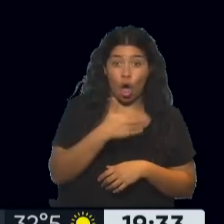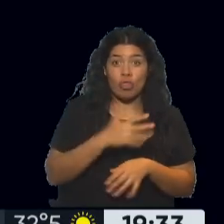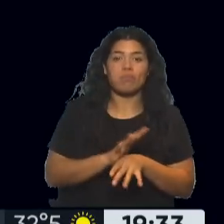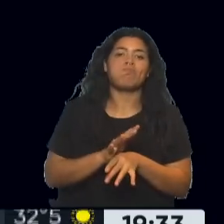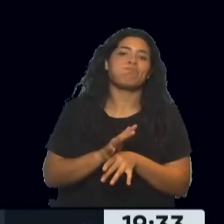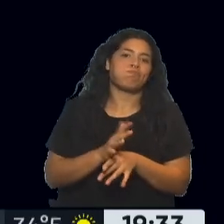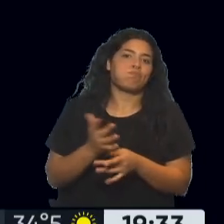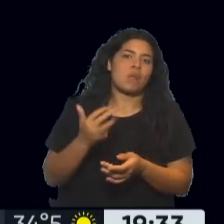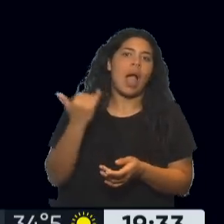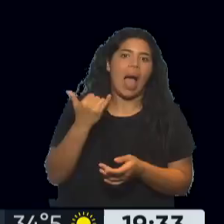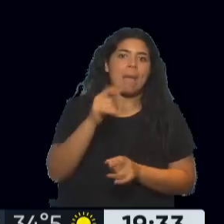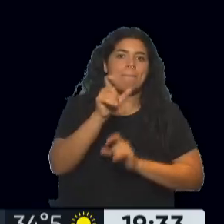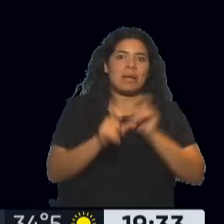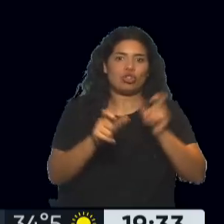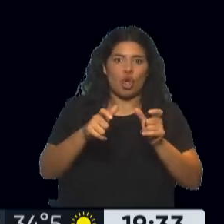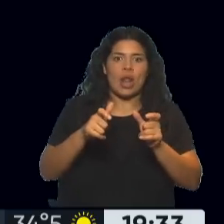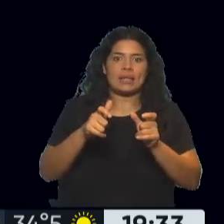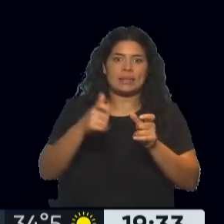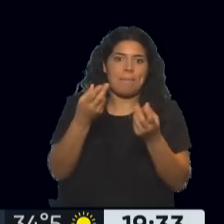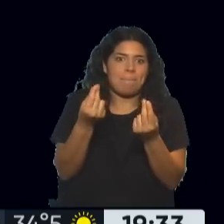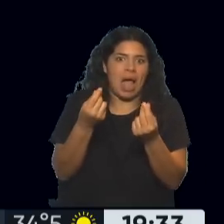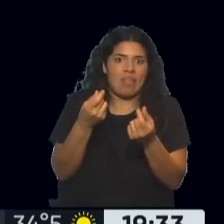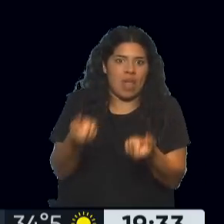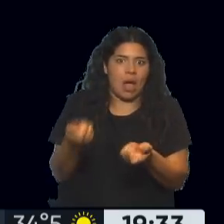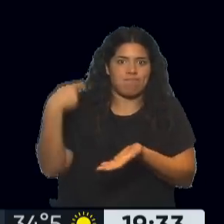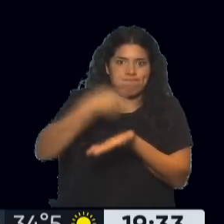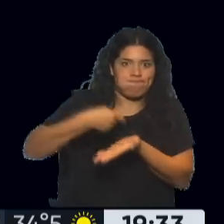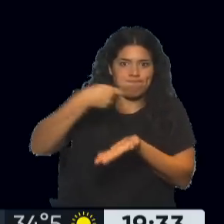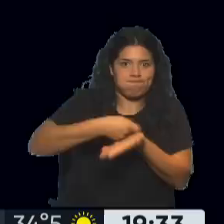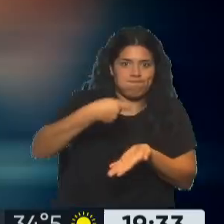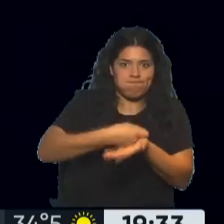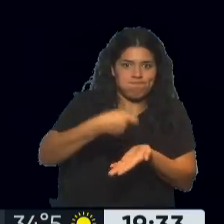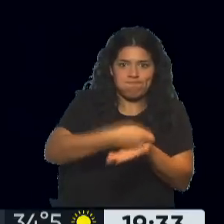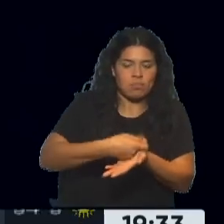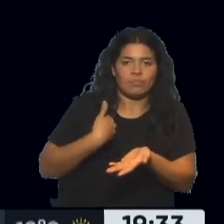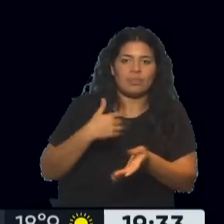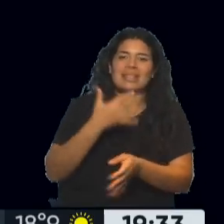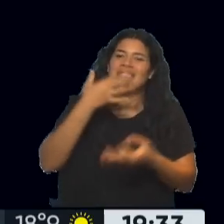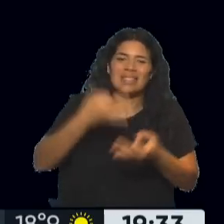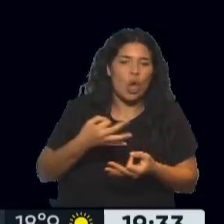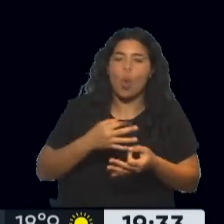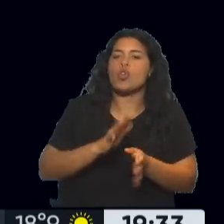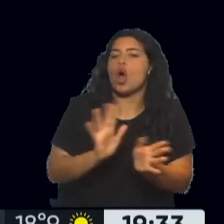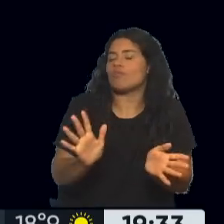cumplir con tus depositantes. Entonces va a haber una corrida y va a terminar en una gran expropiación.